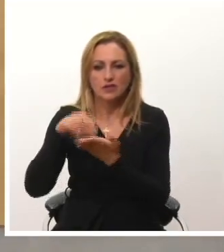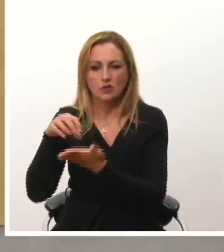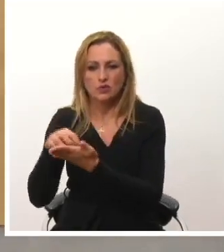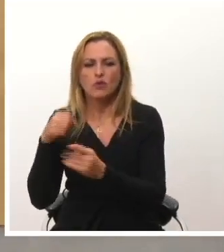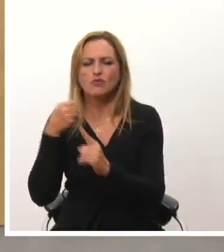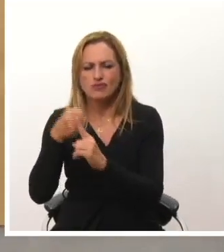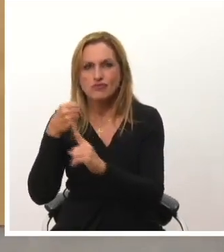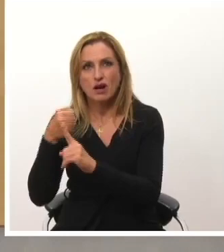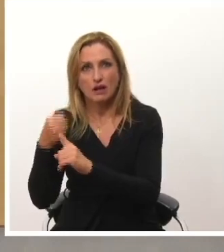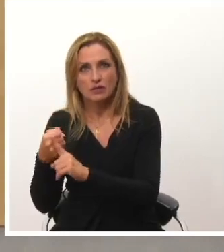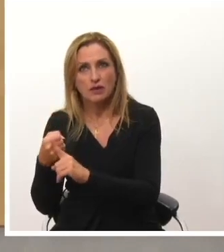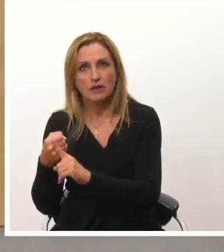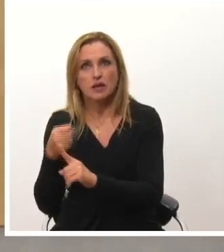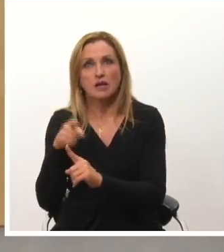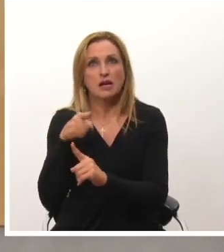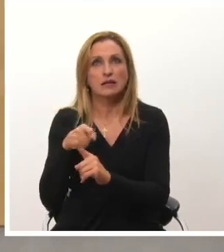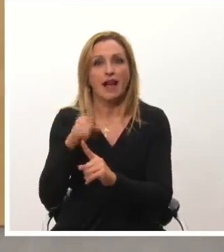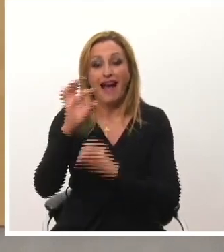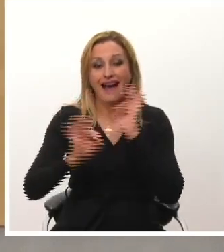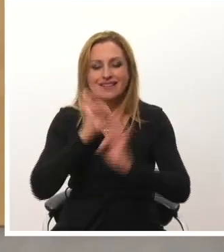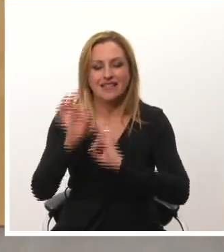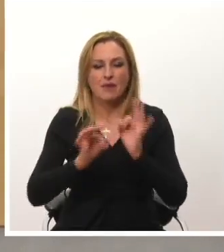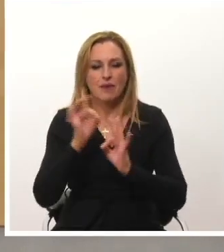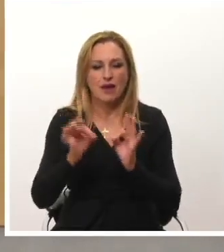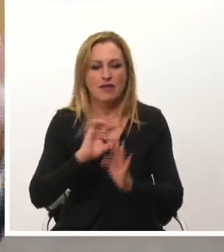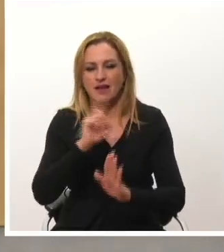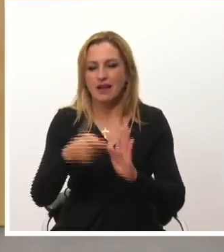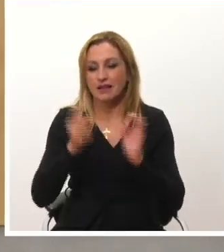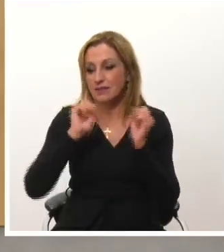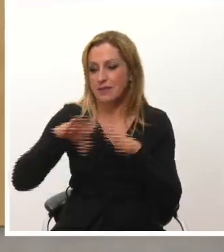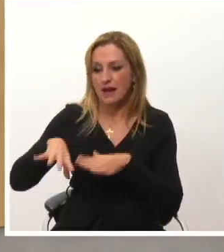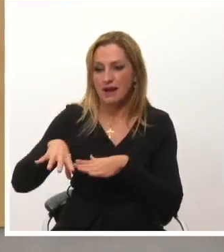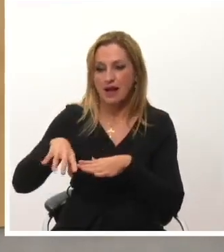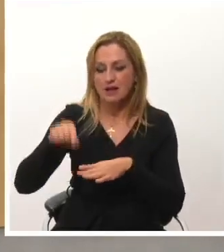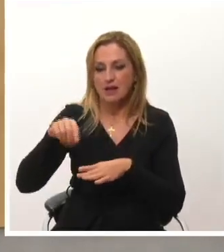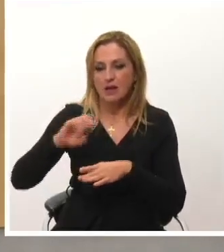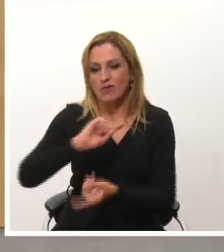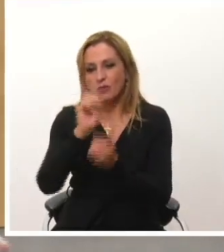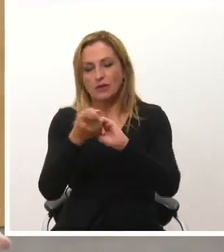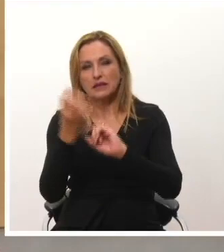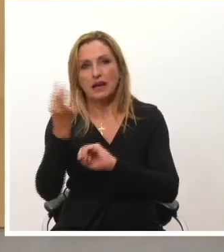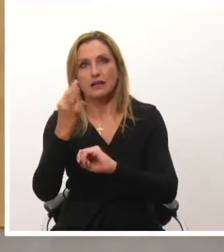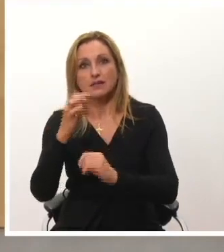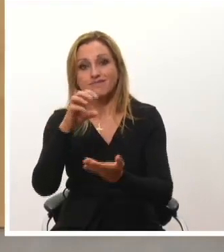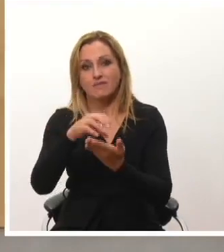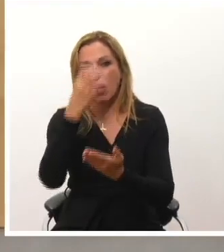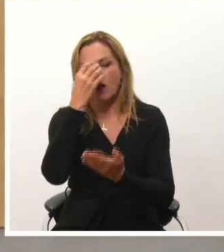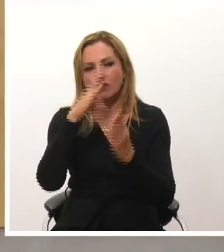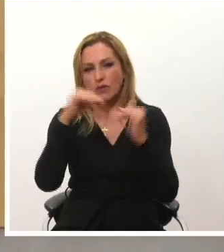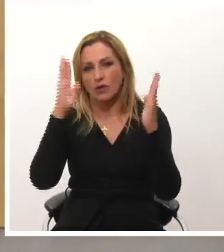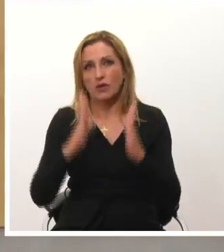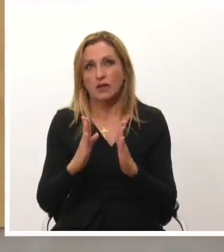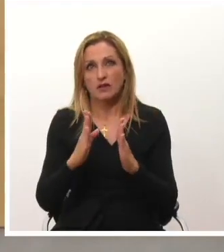constante a esta asamblea lo que buscan es evidentemente deslegitimarla convertirla en un circo y poco más